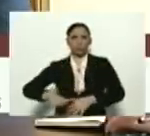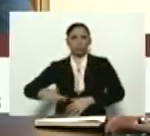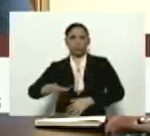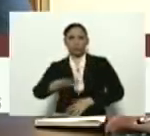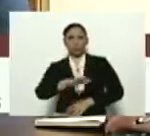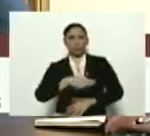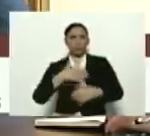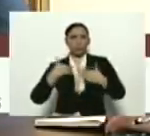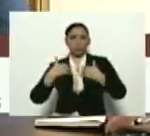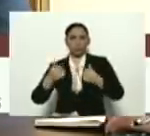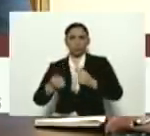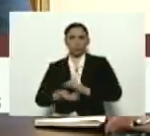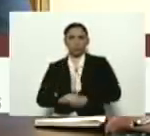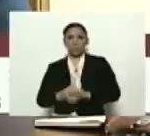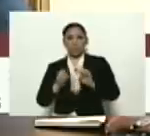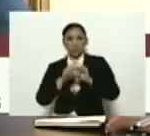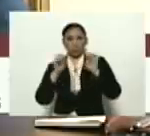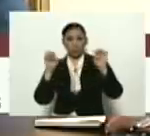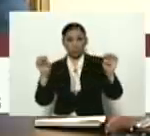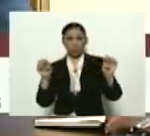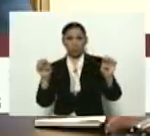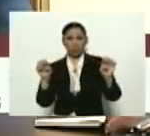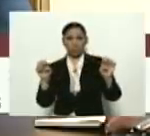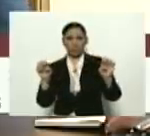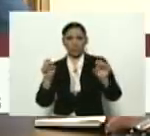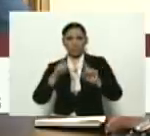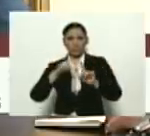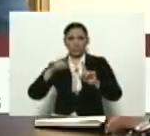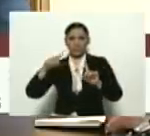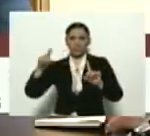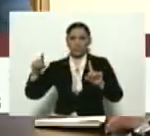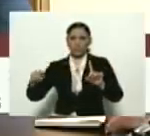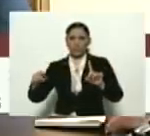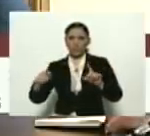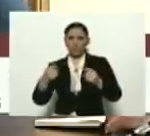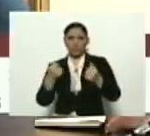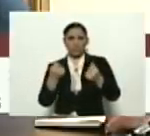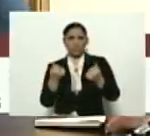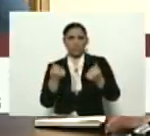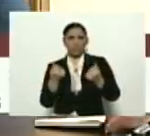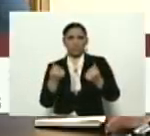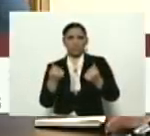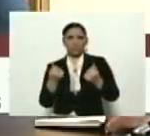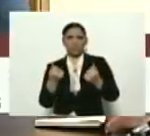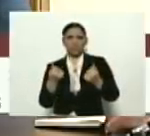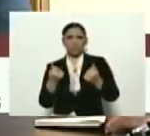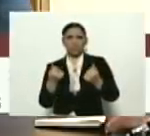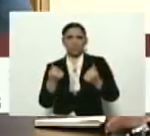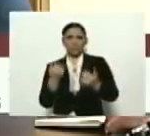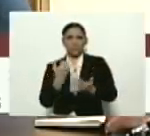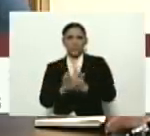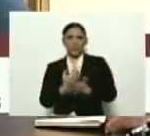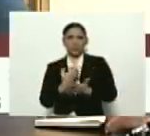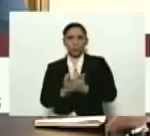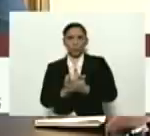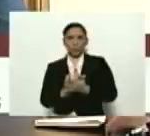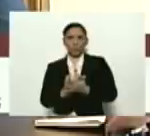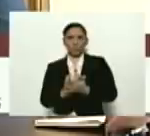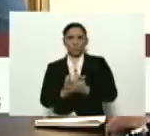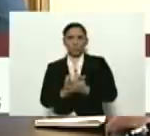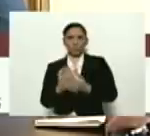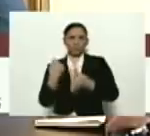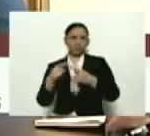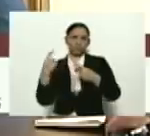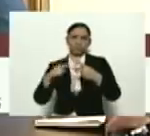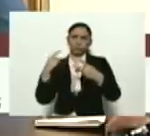la salud, de la educación, de la energía, de las finanzas, de la economía,